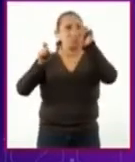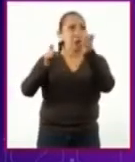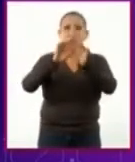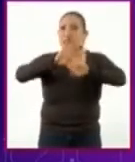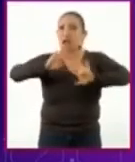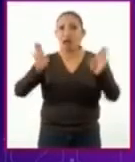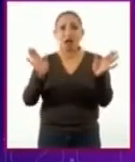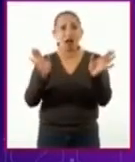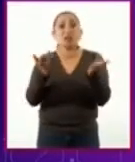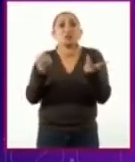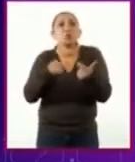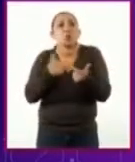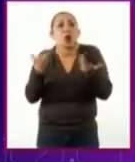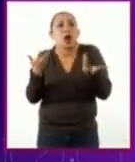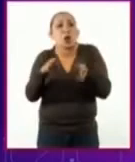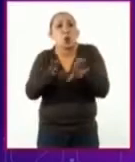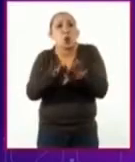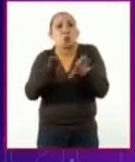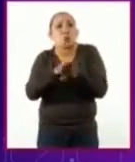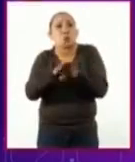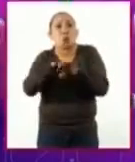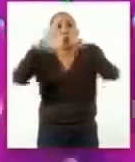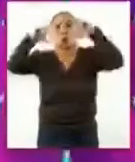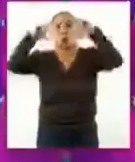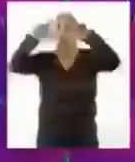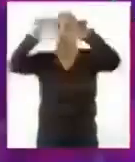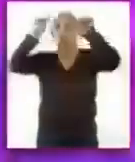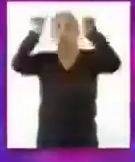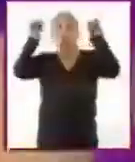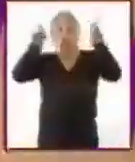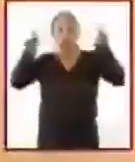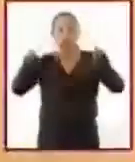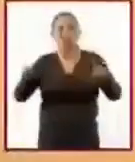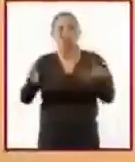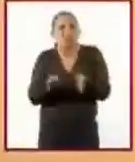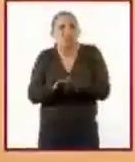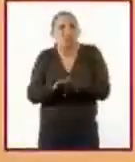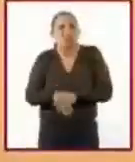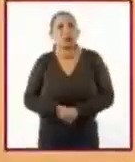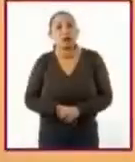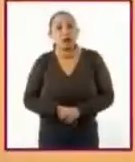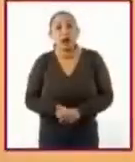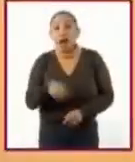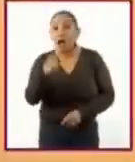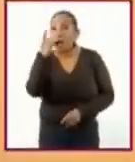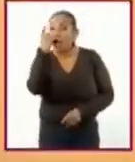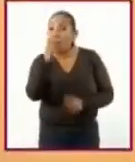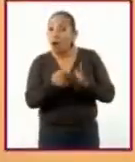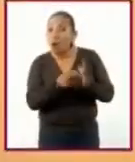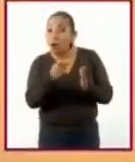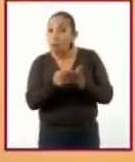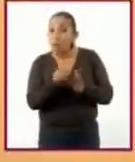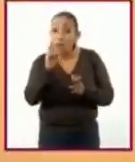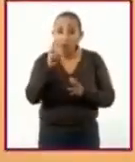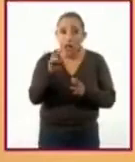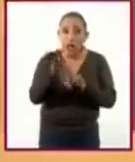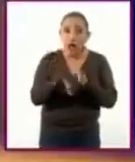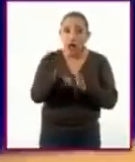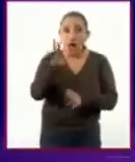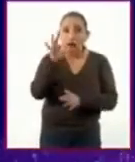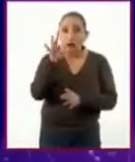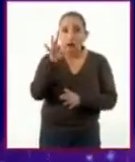cierra. ¿Qué debo hacer para colocar los corchetes y las llaves? En algunas ocasiones podremos